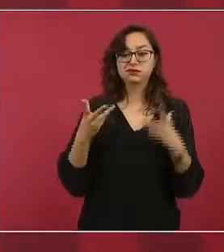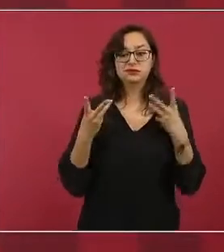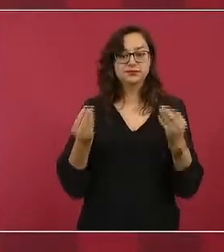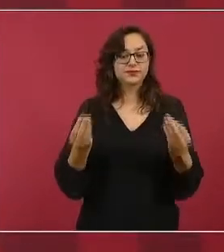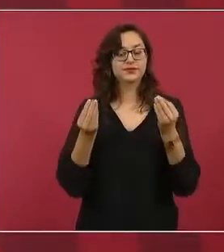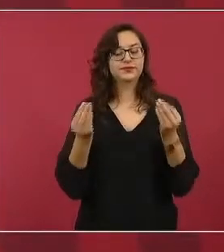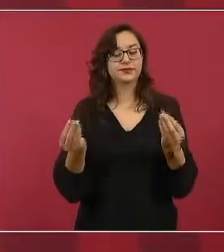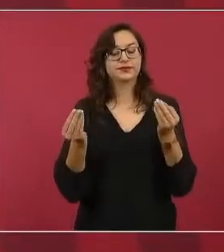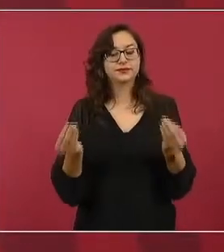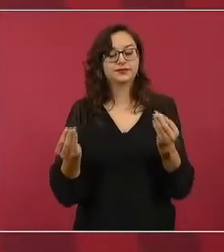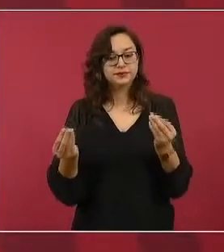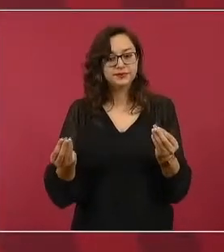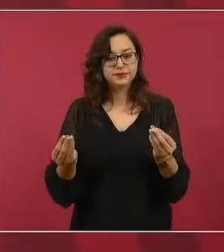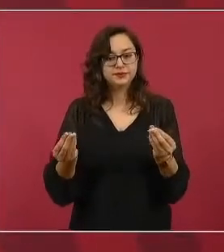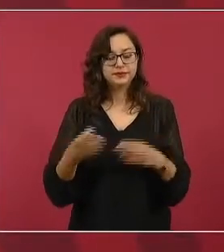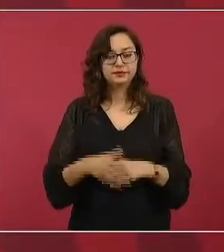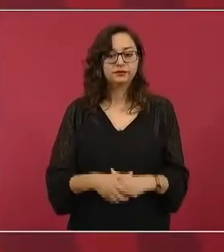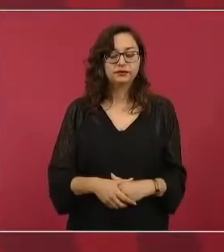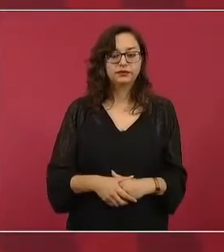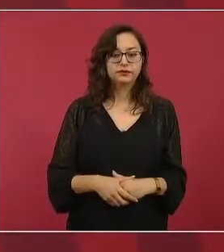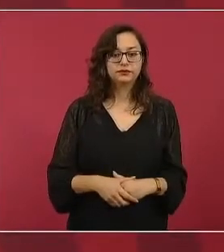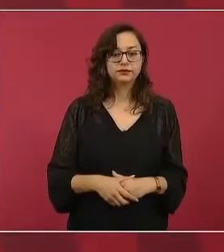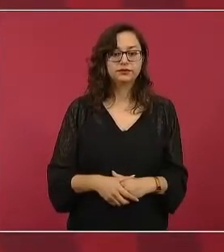y todo.